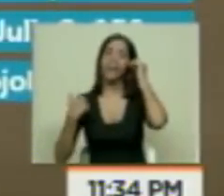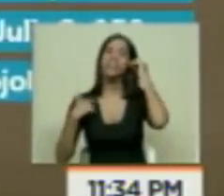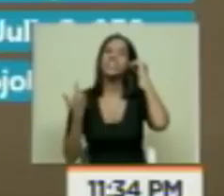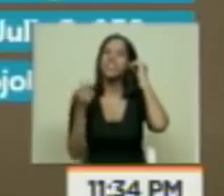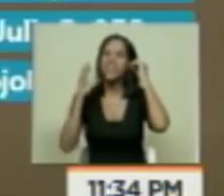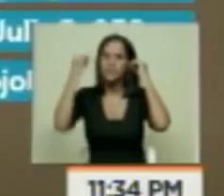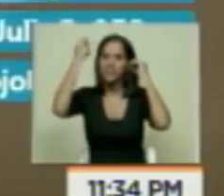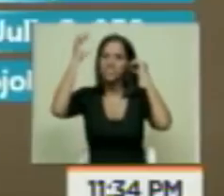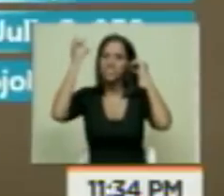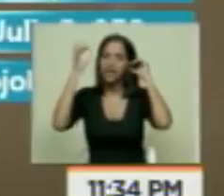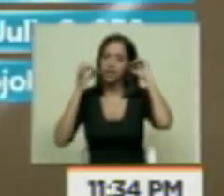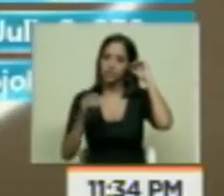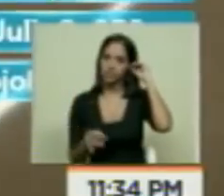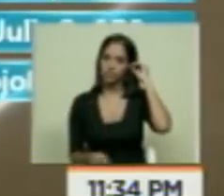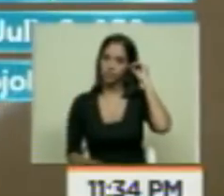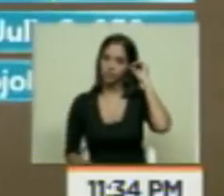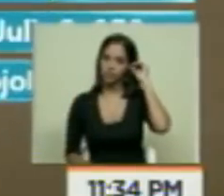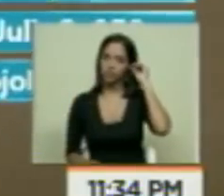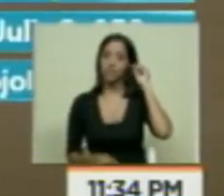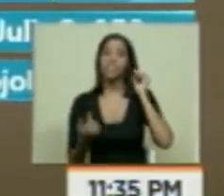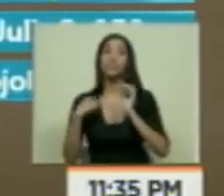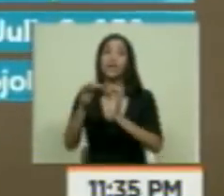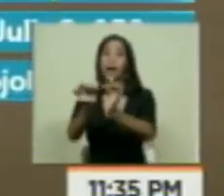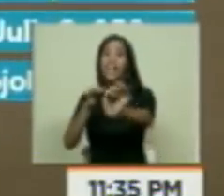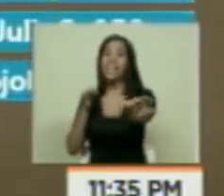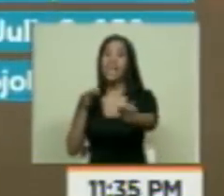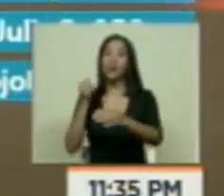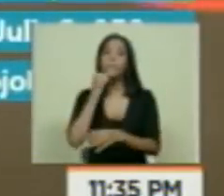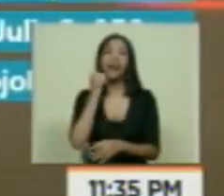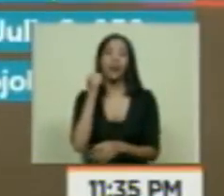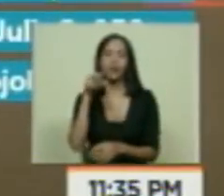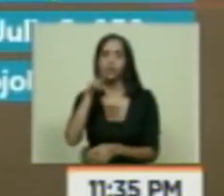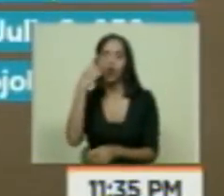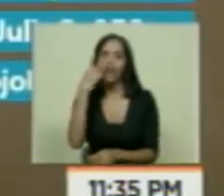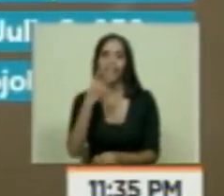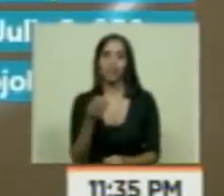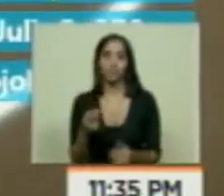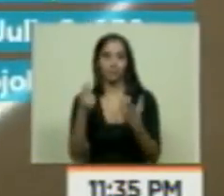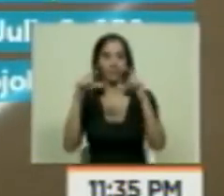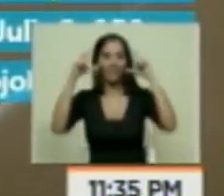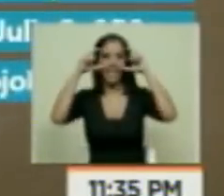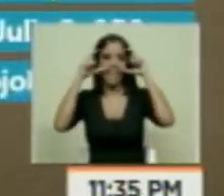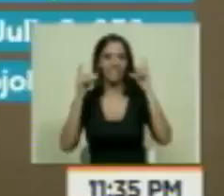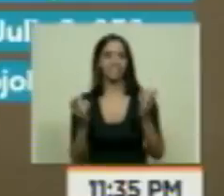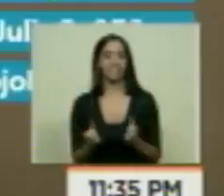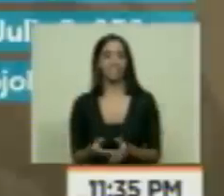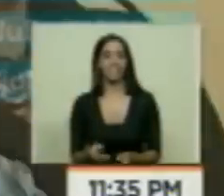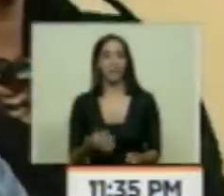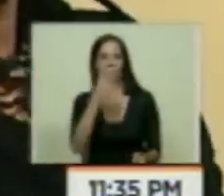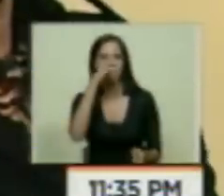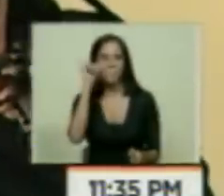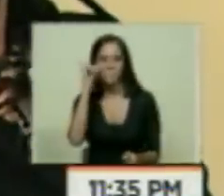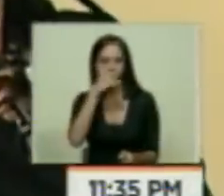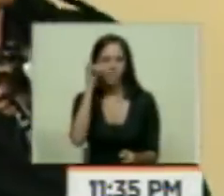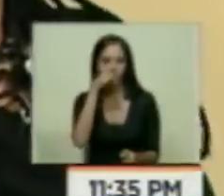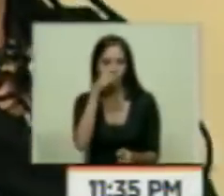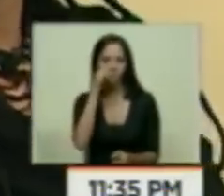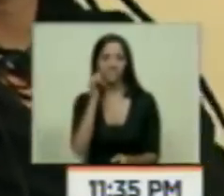Imagínate, yo estoy tan más lejos que Mango. Pero no hace falta lente, ahí. No hace falta lente. Pónchalo ahí, señor director,